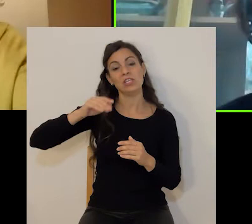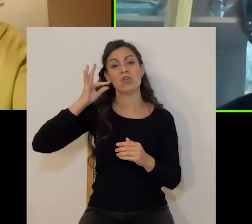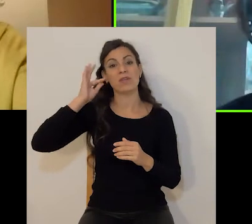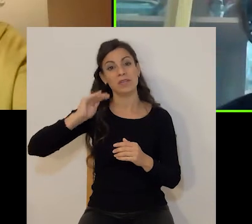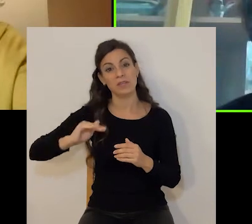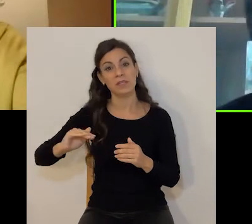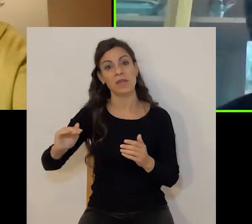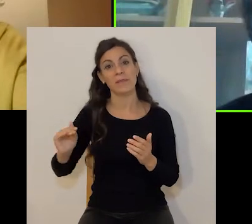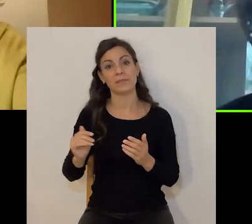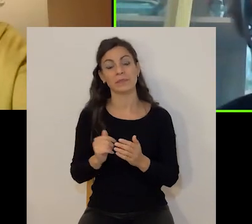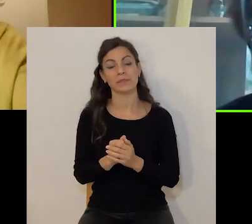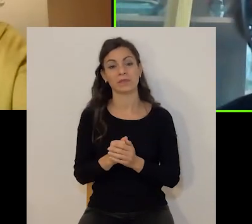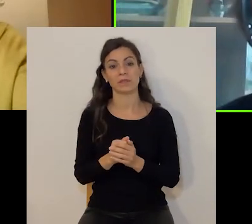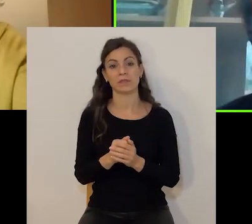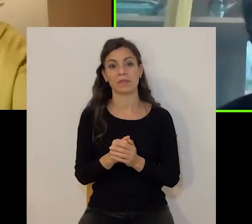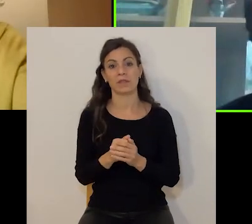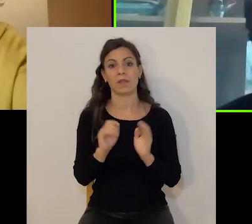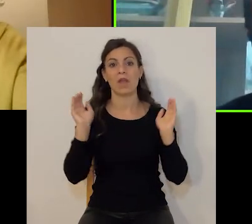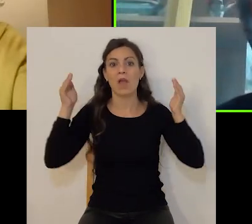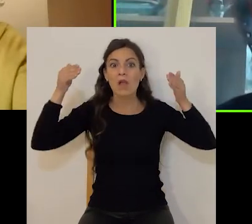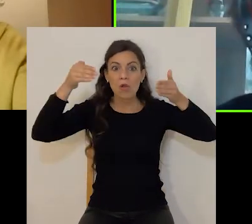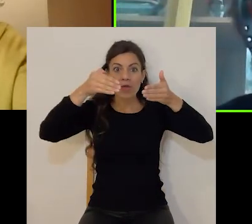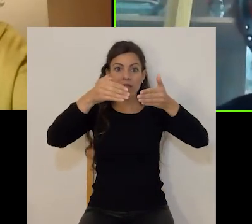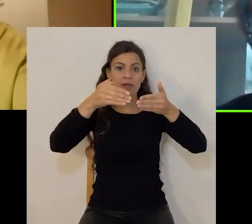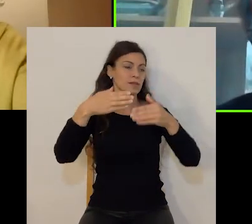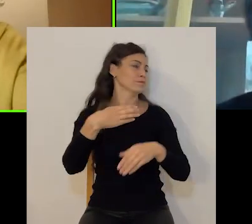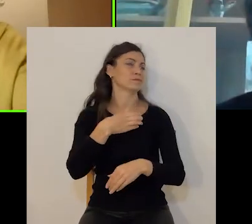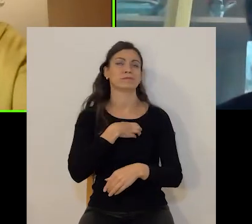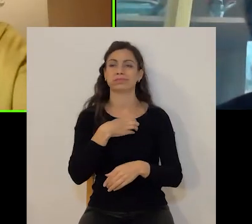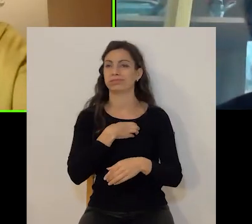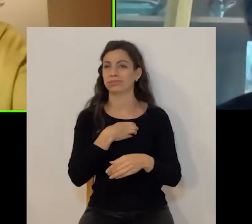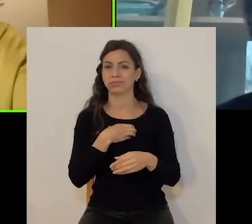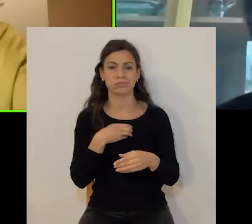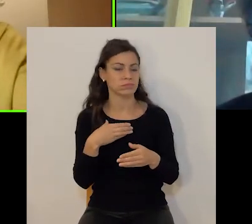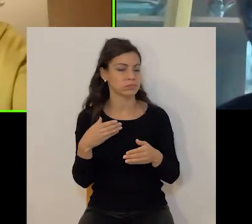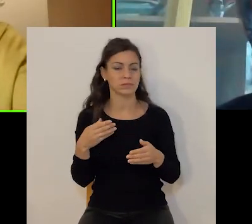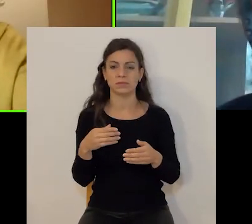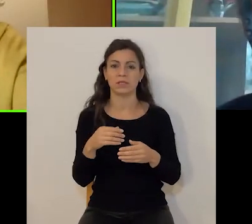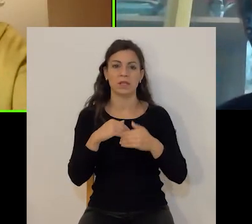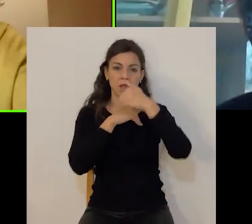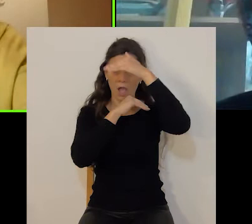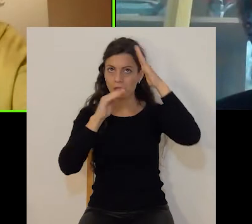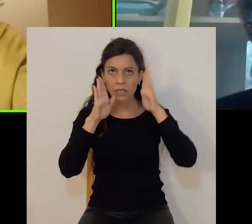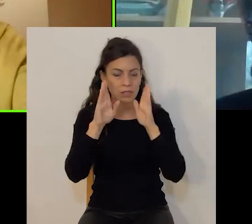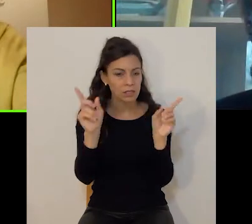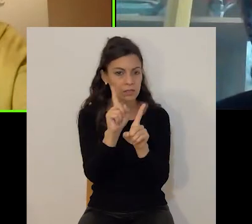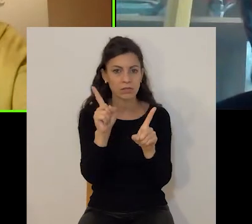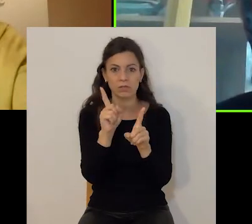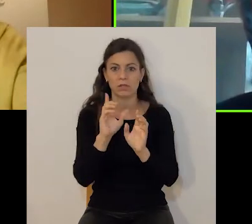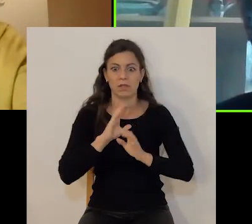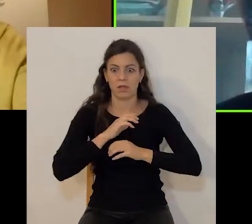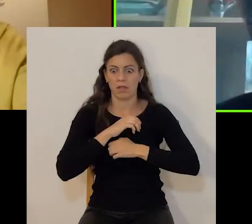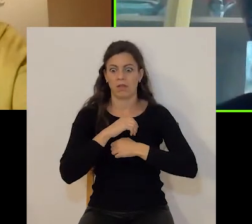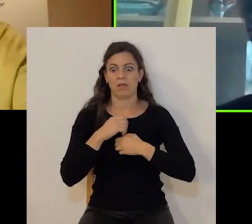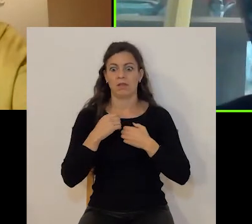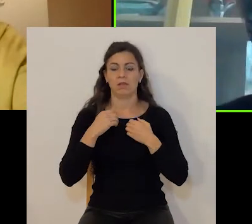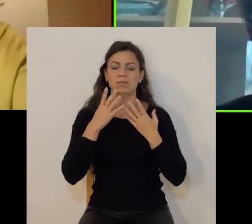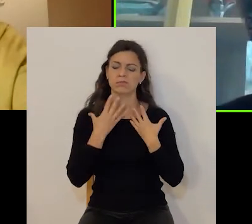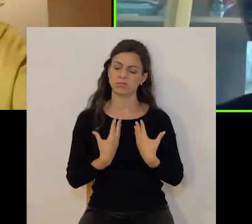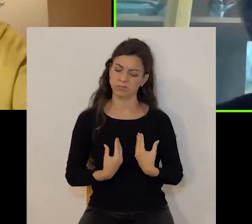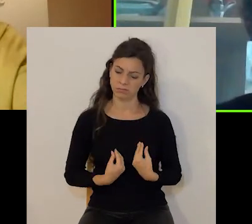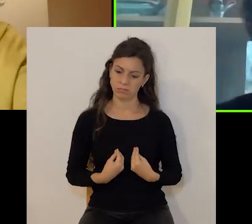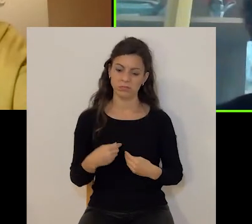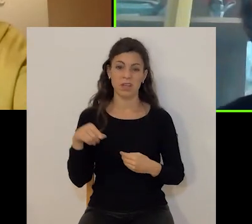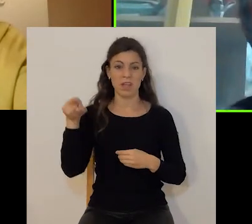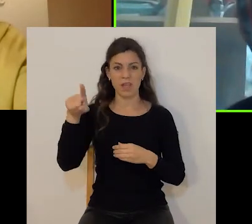que se ven incapaces de concentrarse, de atender, de frustrados, que se han visto